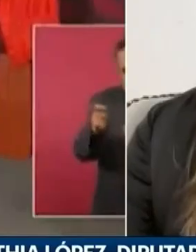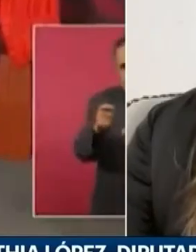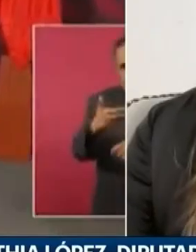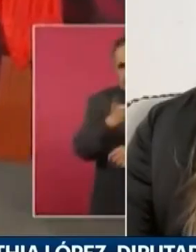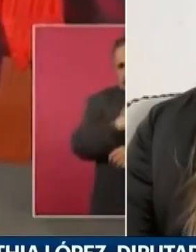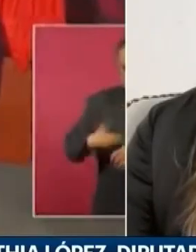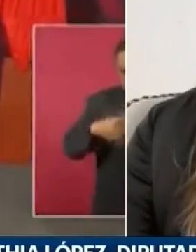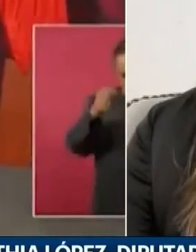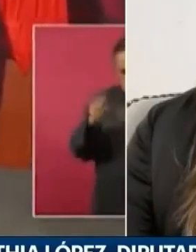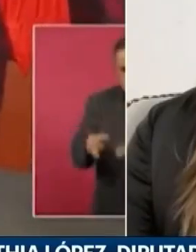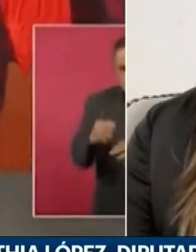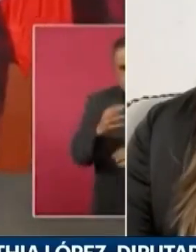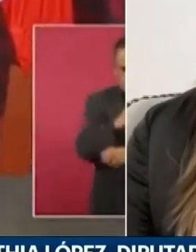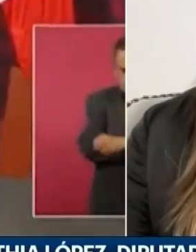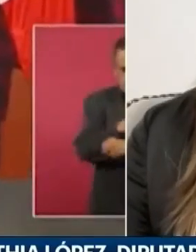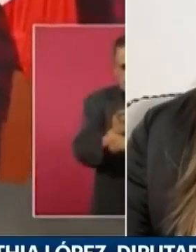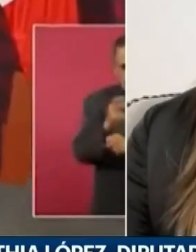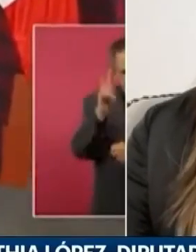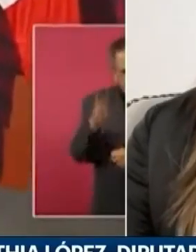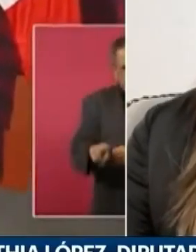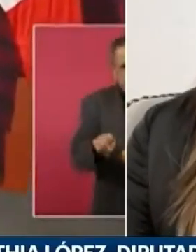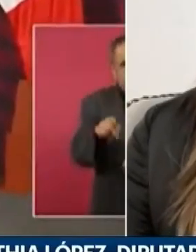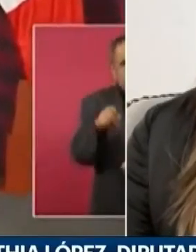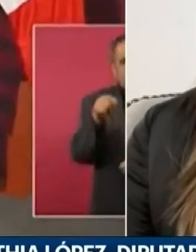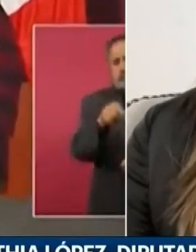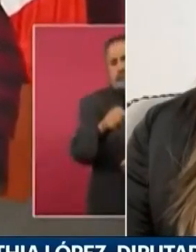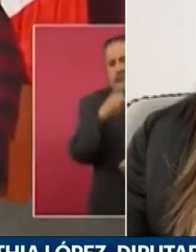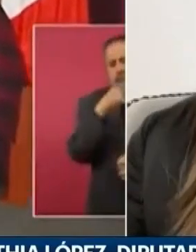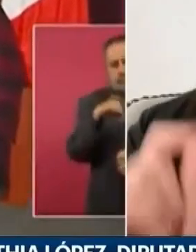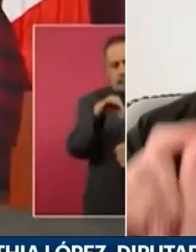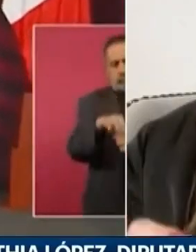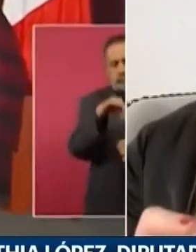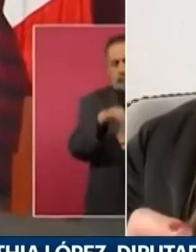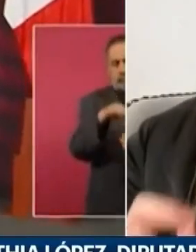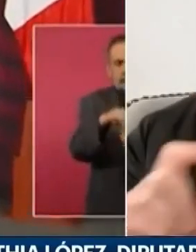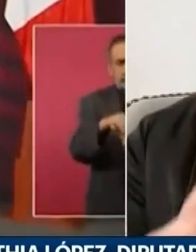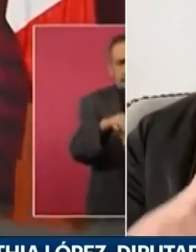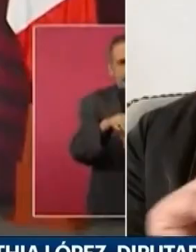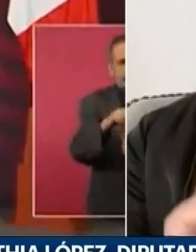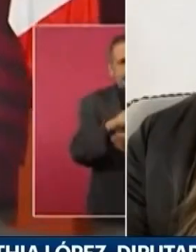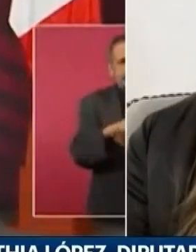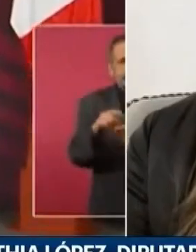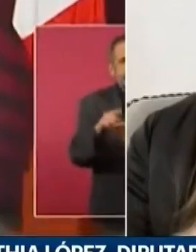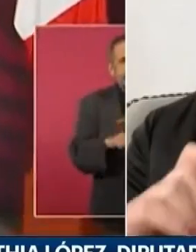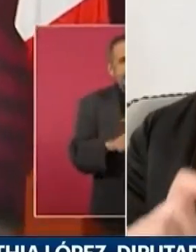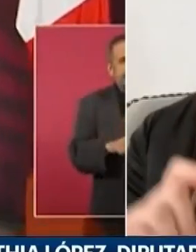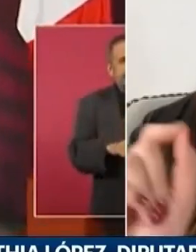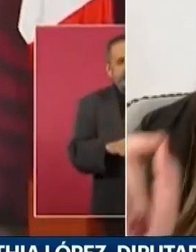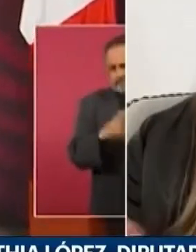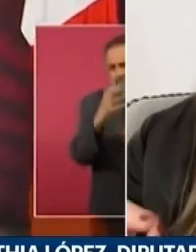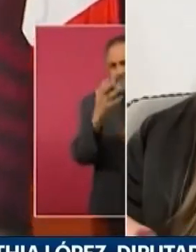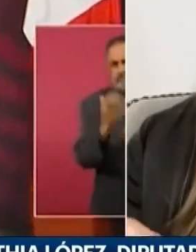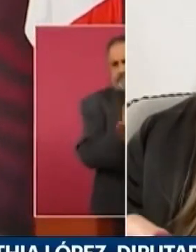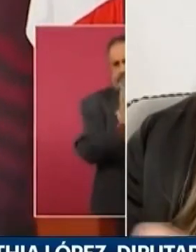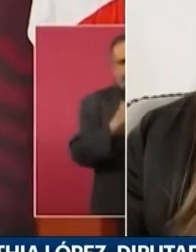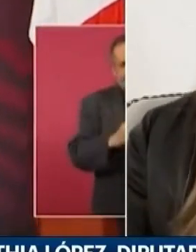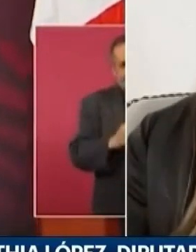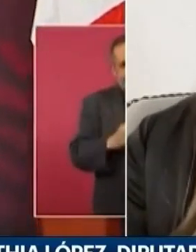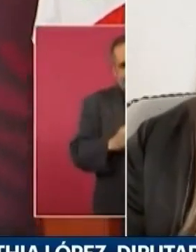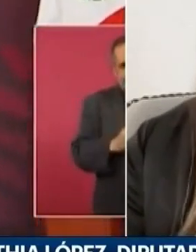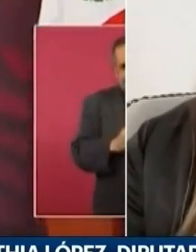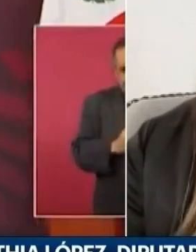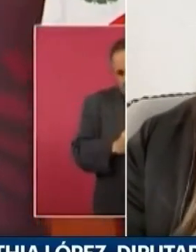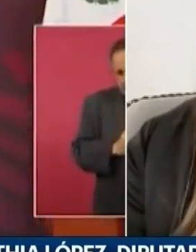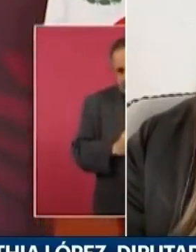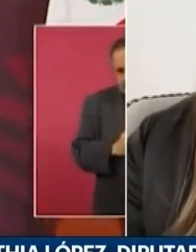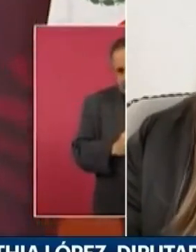y pues que no estamos de acuerdo con estas declaraciones. El principio de la no intervención a la política interna de un país debe de